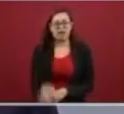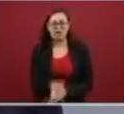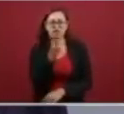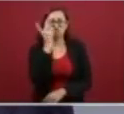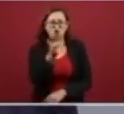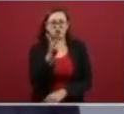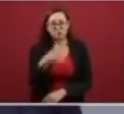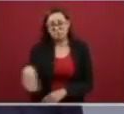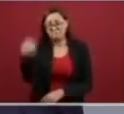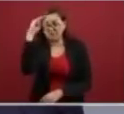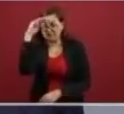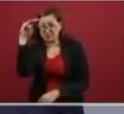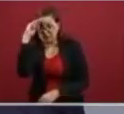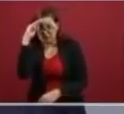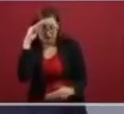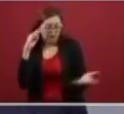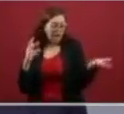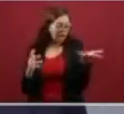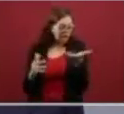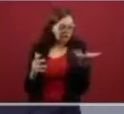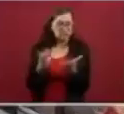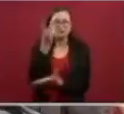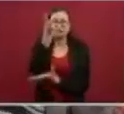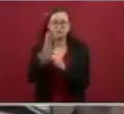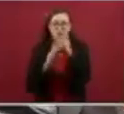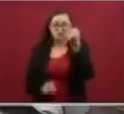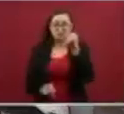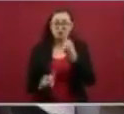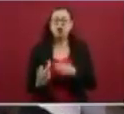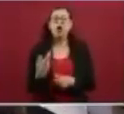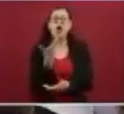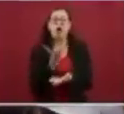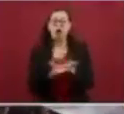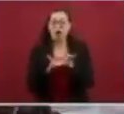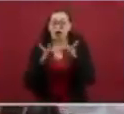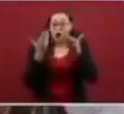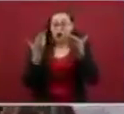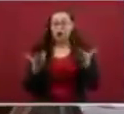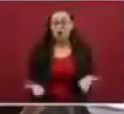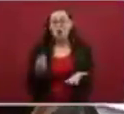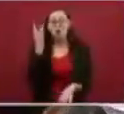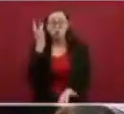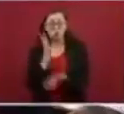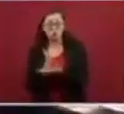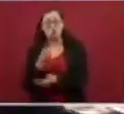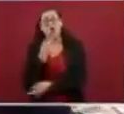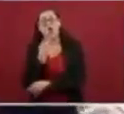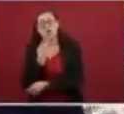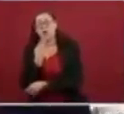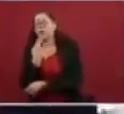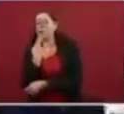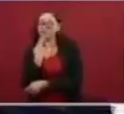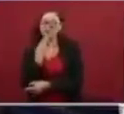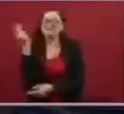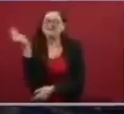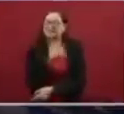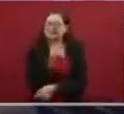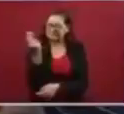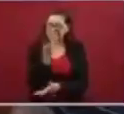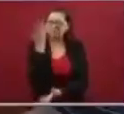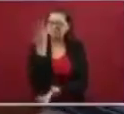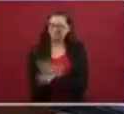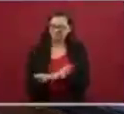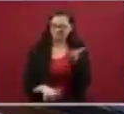ahora son tiempos de hechos, no de palabras. Como